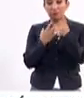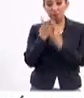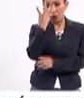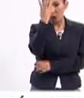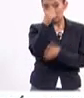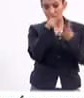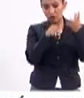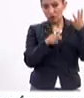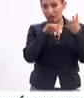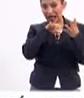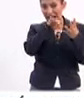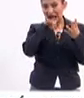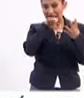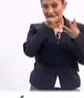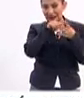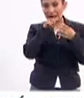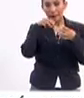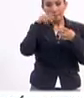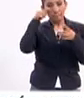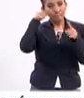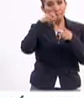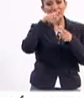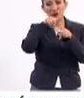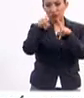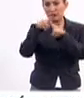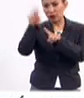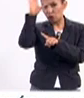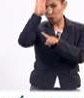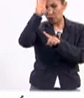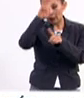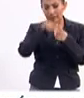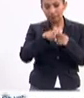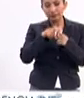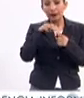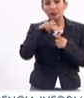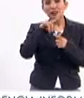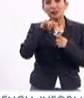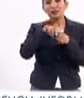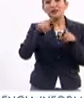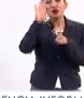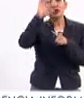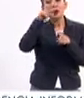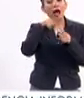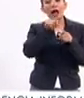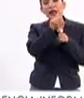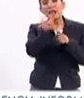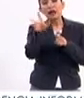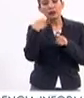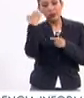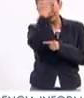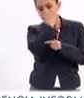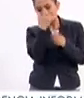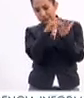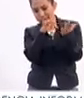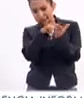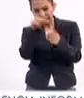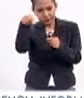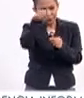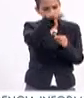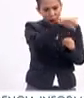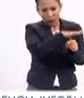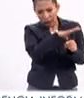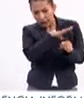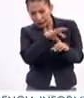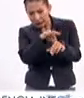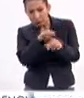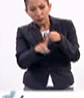4 ejes de trabajo. Uno es Misiones por la Diversidad Cultural. En Misiones por la Diversidad Cultural se va a hacer un diagnóstico, un mapeo vivo de